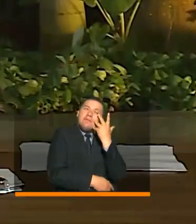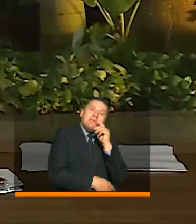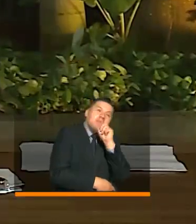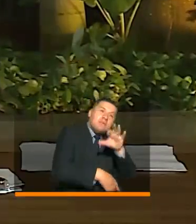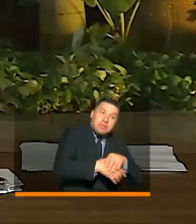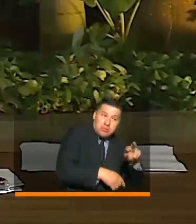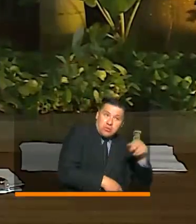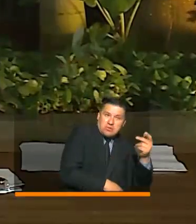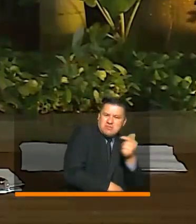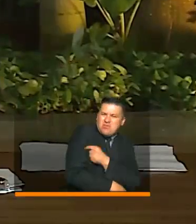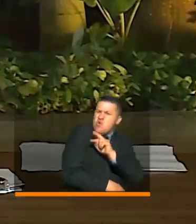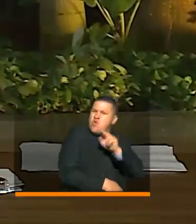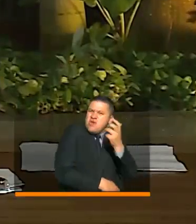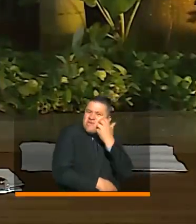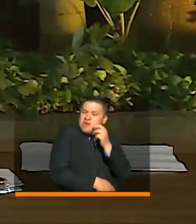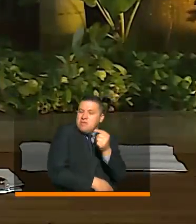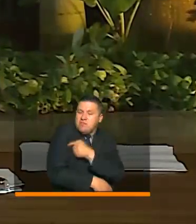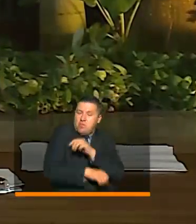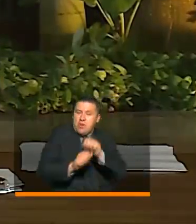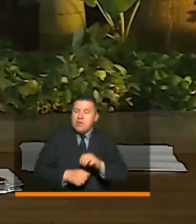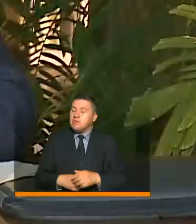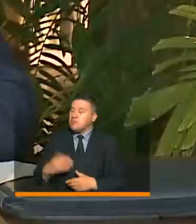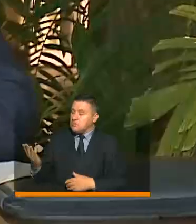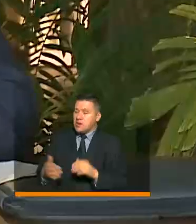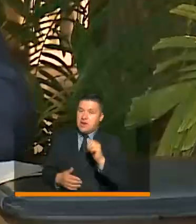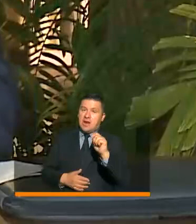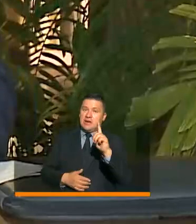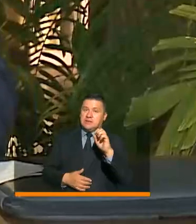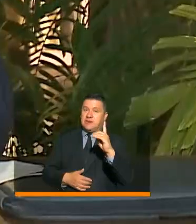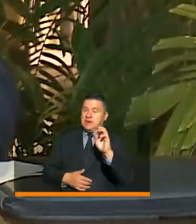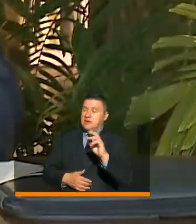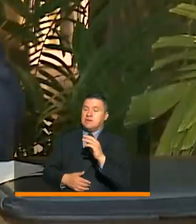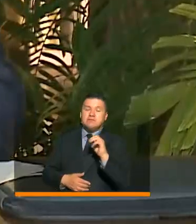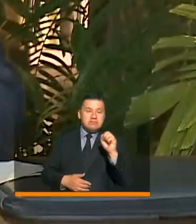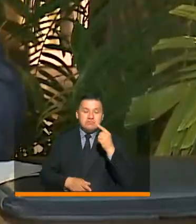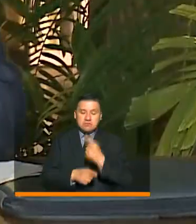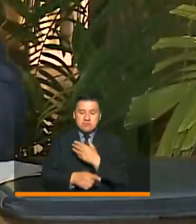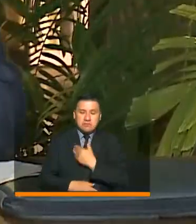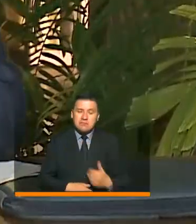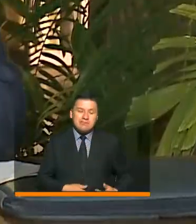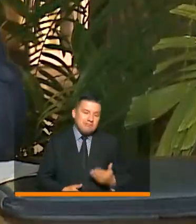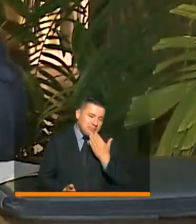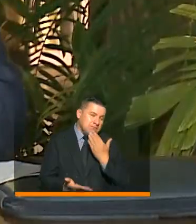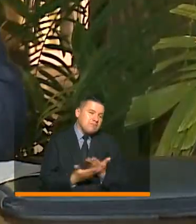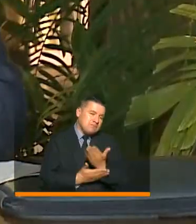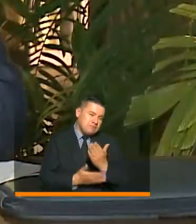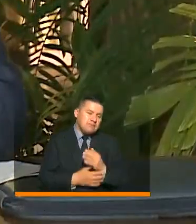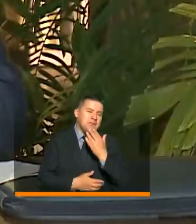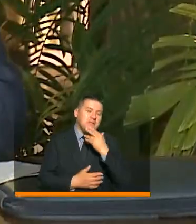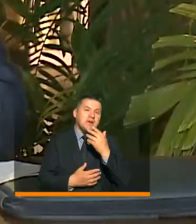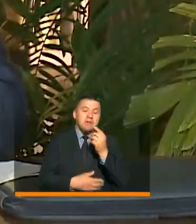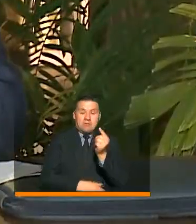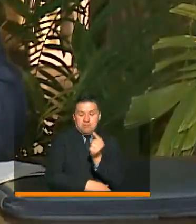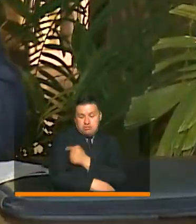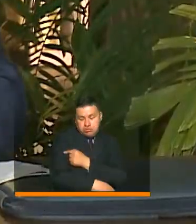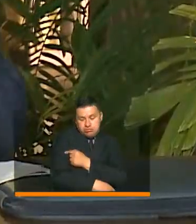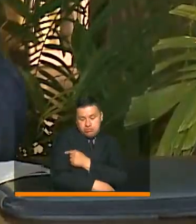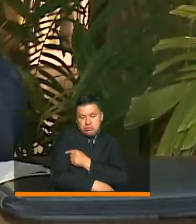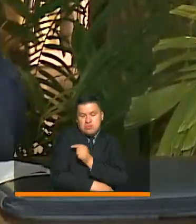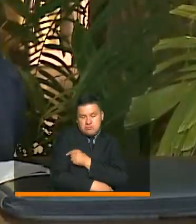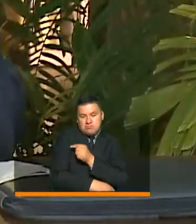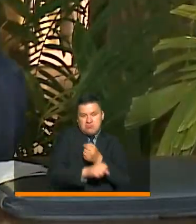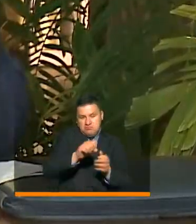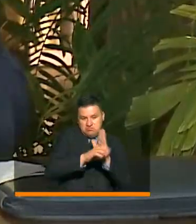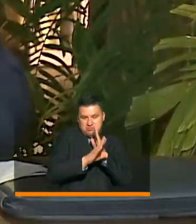para otro tipo de patologías. Alexander. Sí, señor presidente, es recomendable un espacio de 14 días con el fin de que